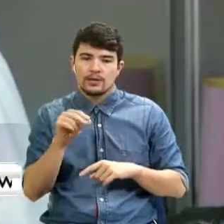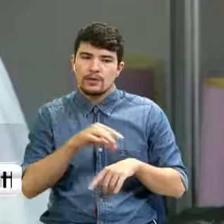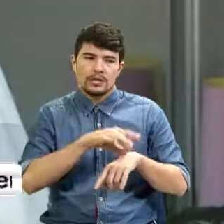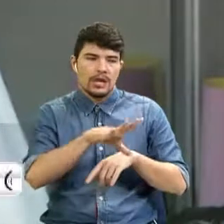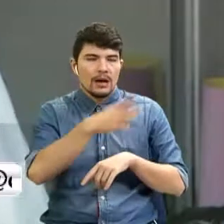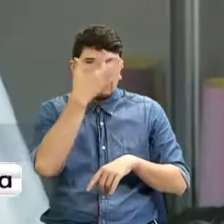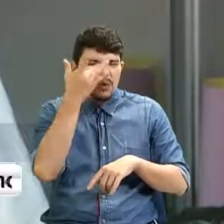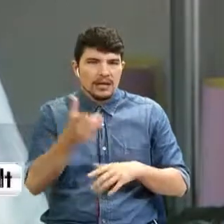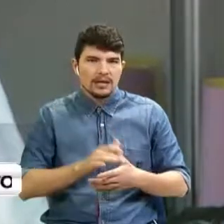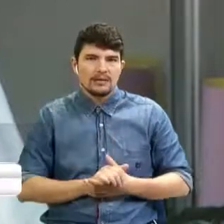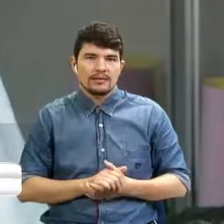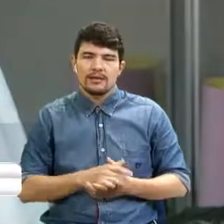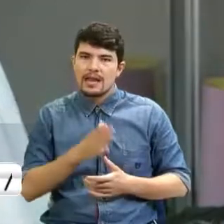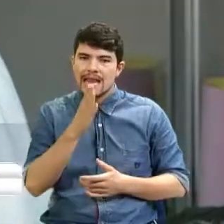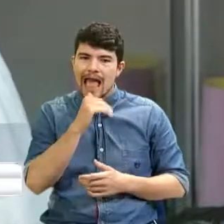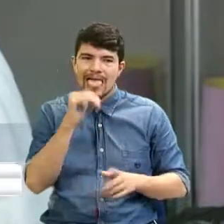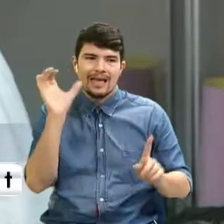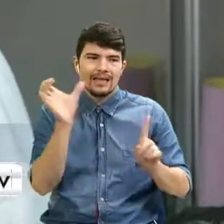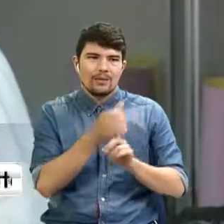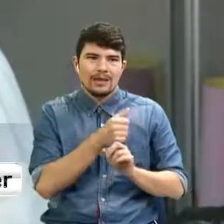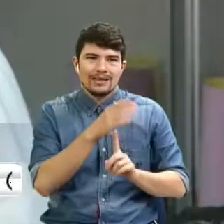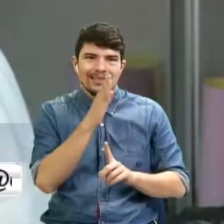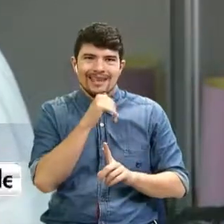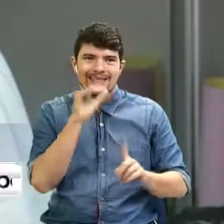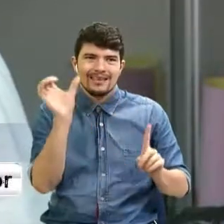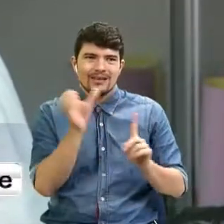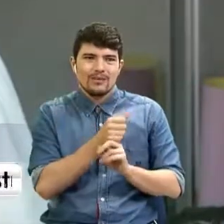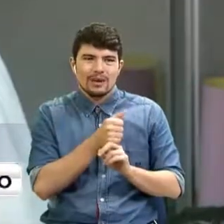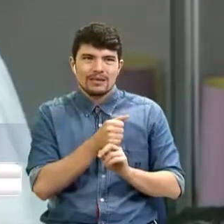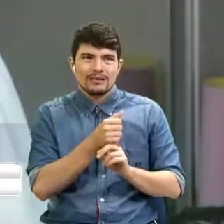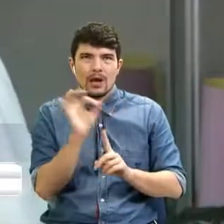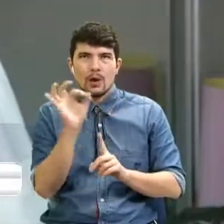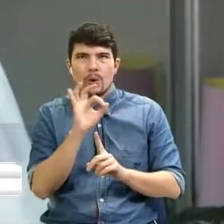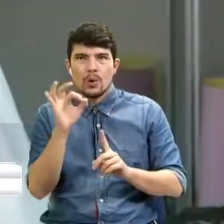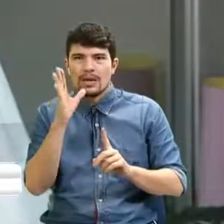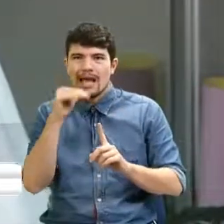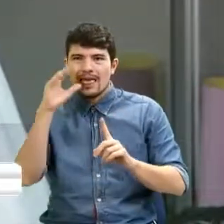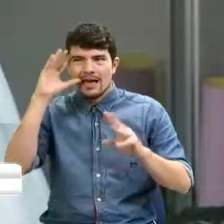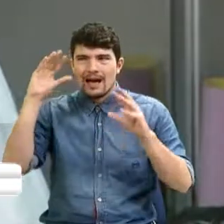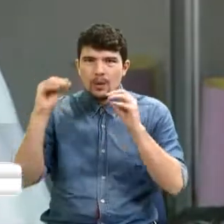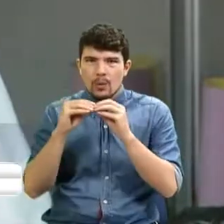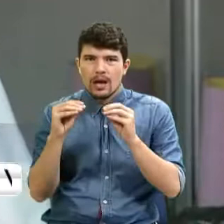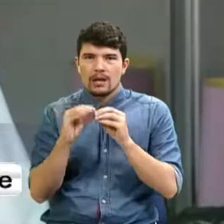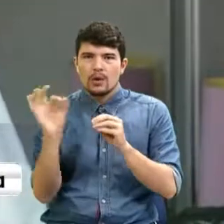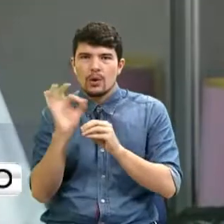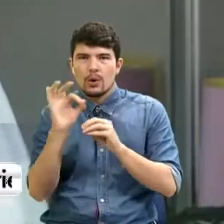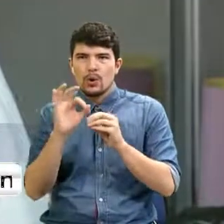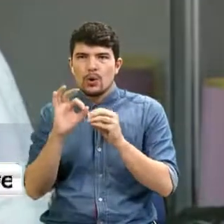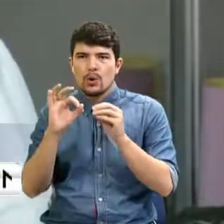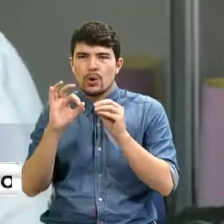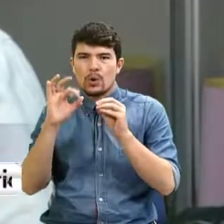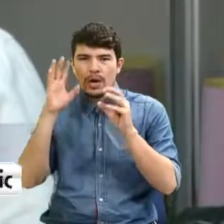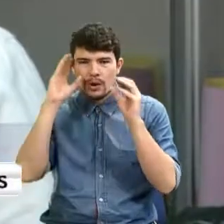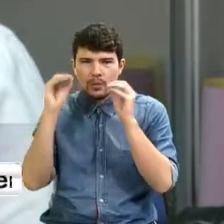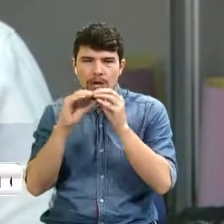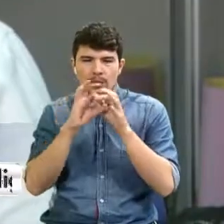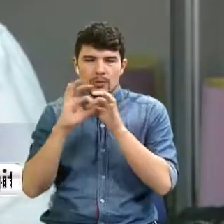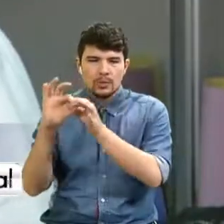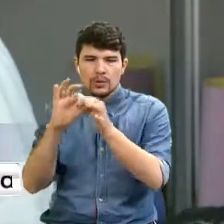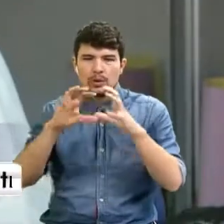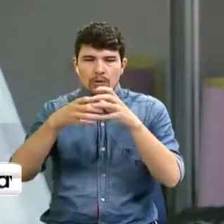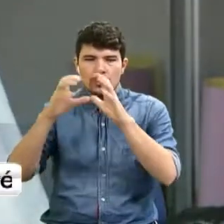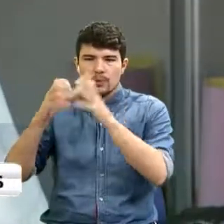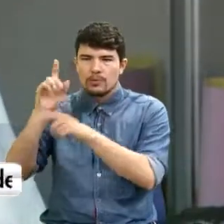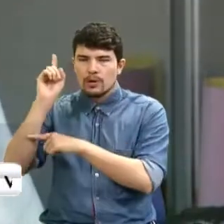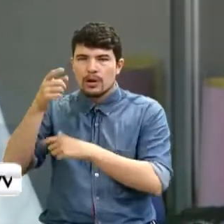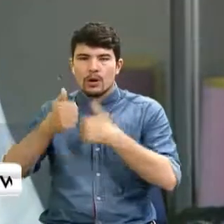porque no encuentran todavía la que nos ha llegado como a un acuerdo y como un consenso entre los diferentes partidos de